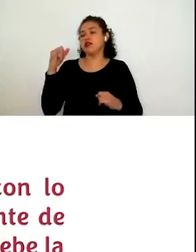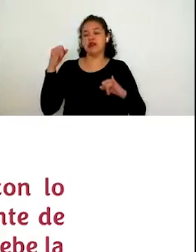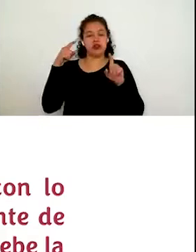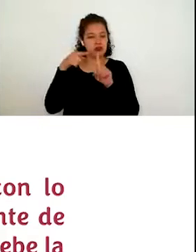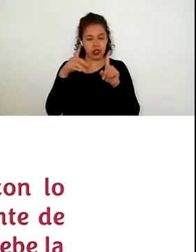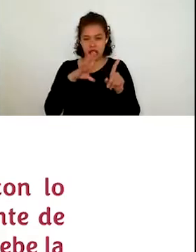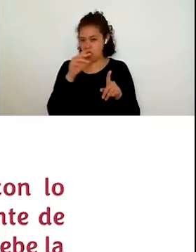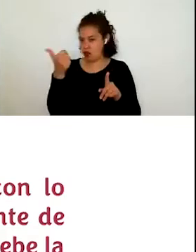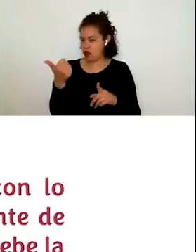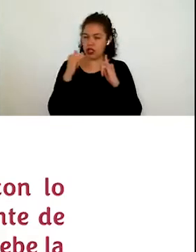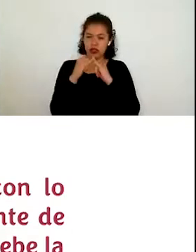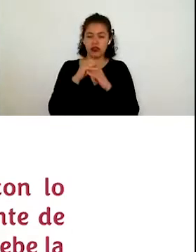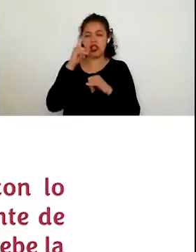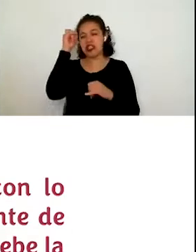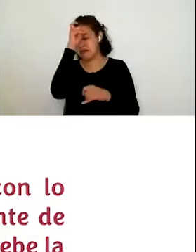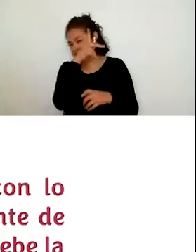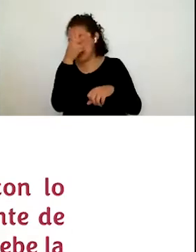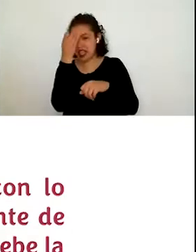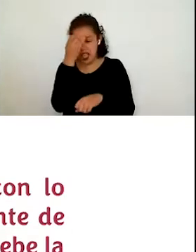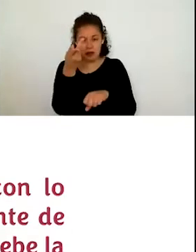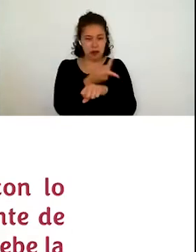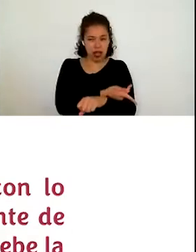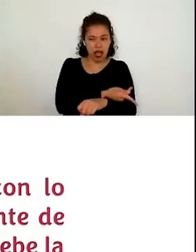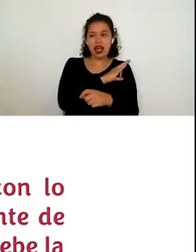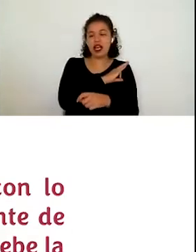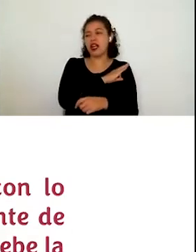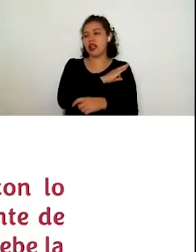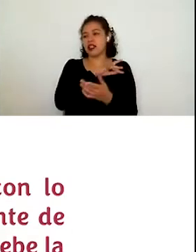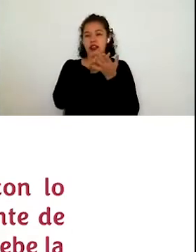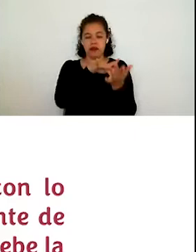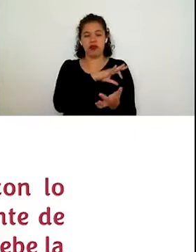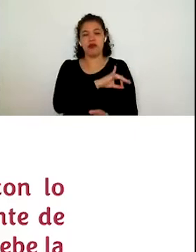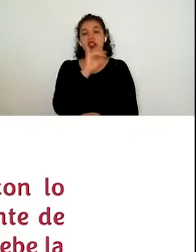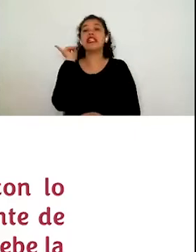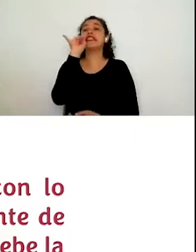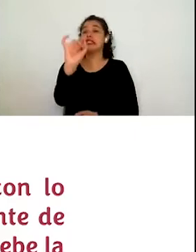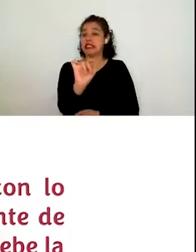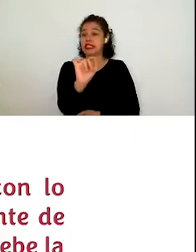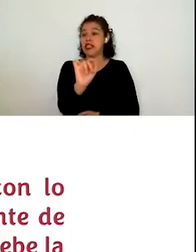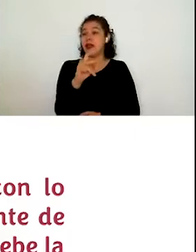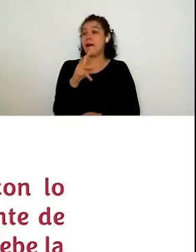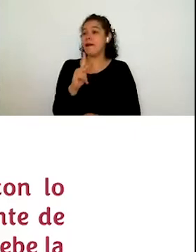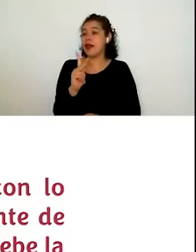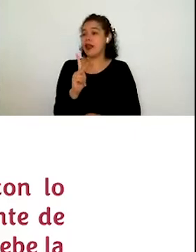esté pasando por alguna dificultad, pueden apoyarlas siempre y cuando se